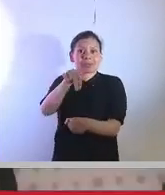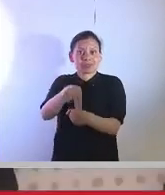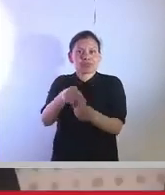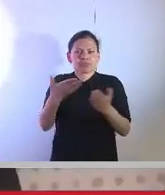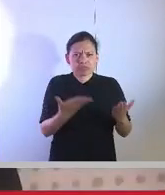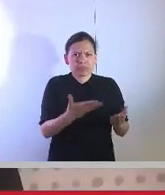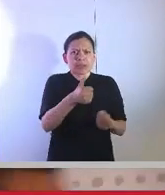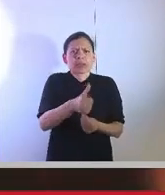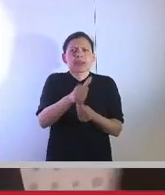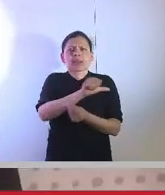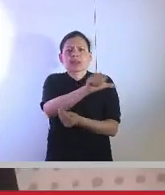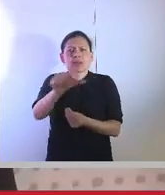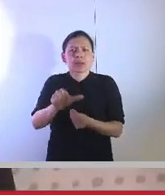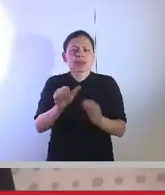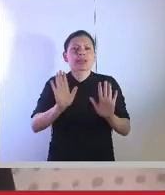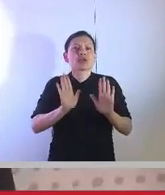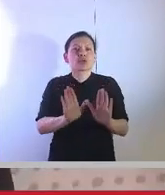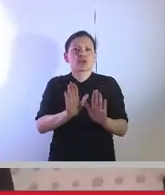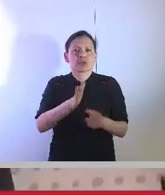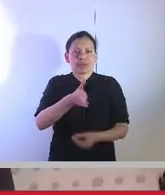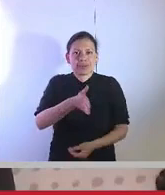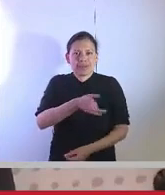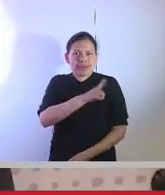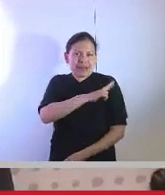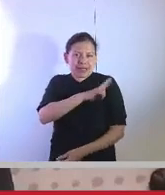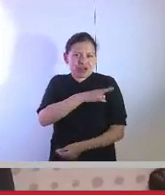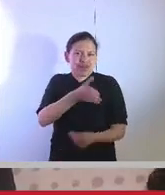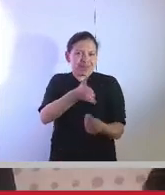la directora de Asuntos Religiosos